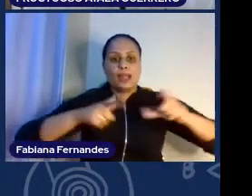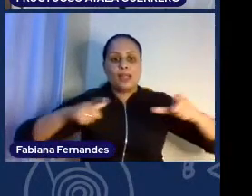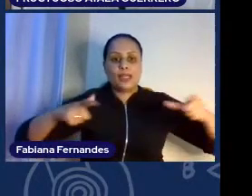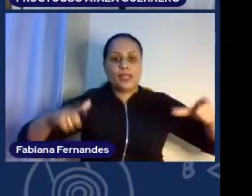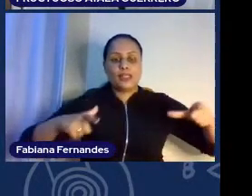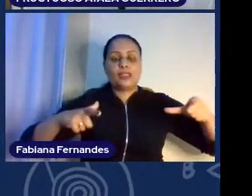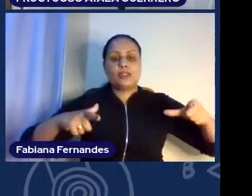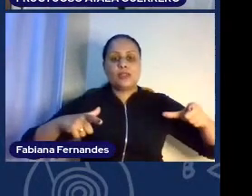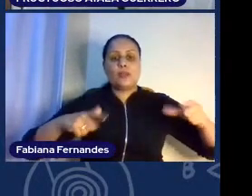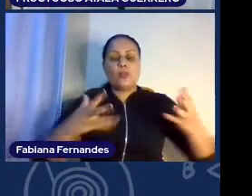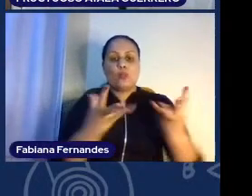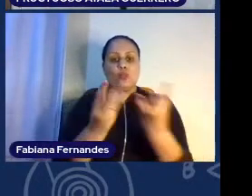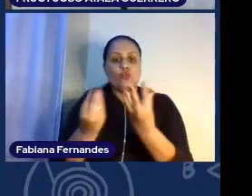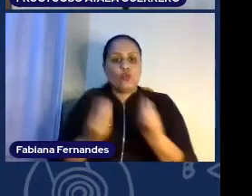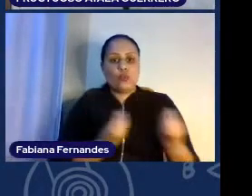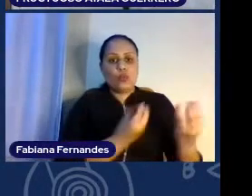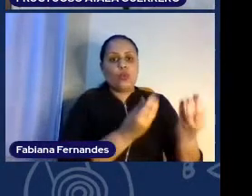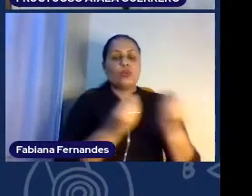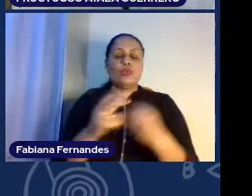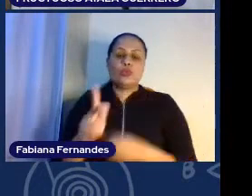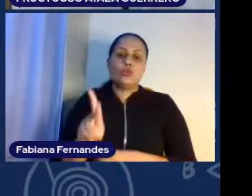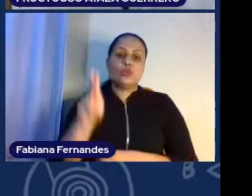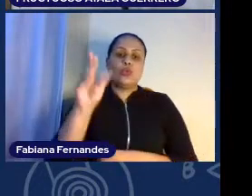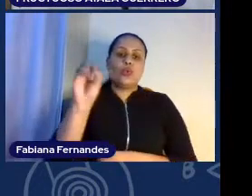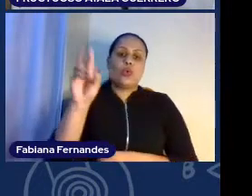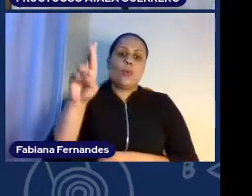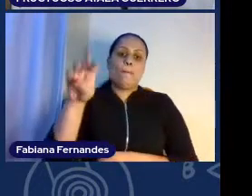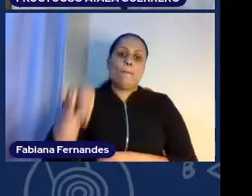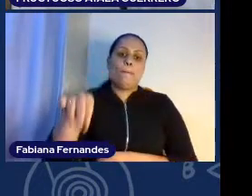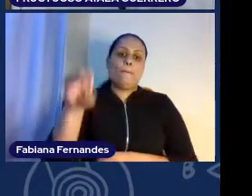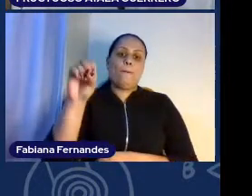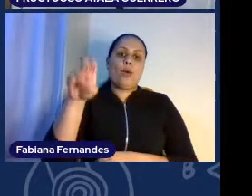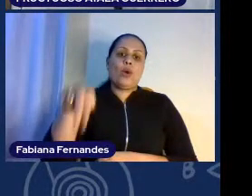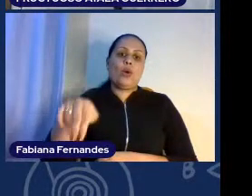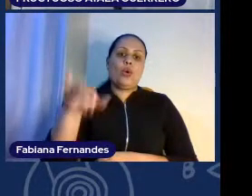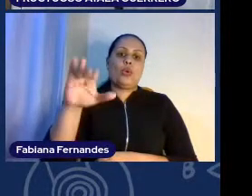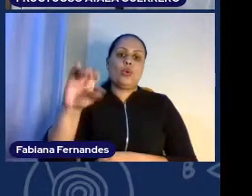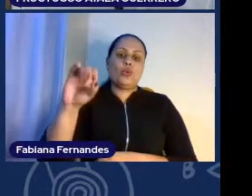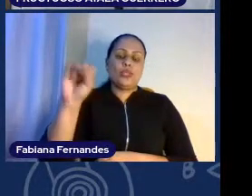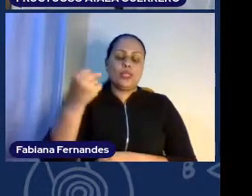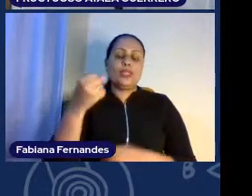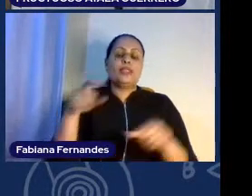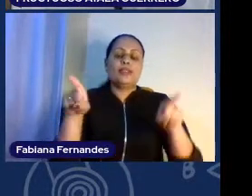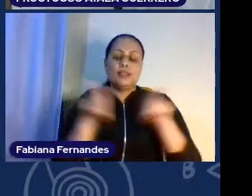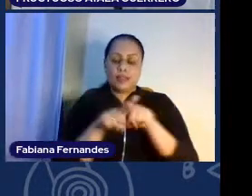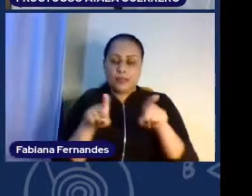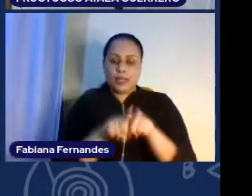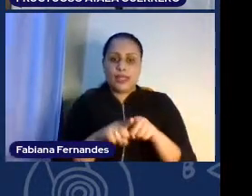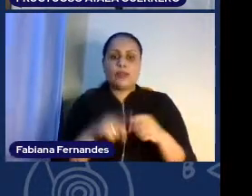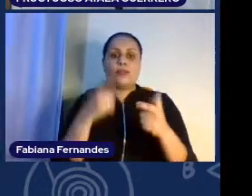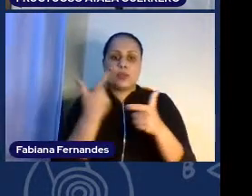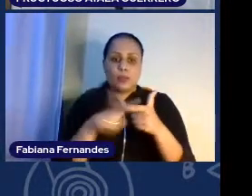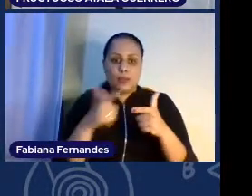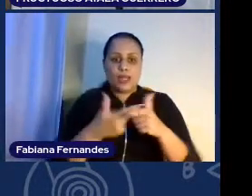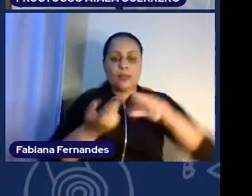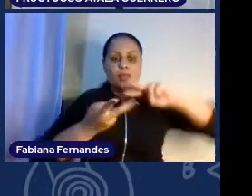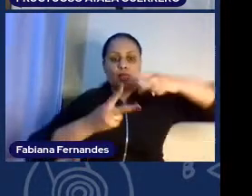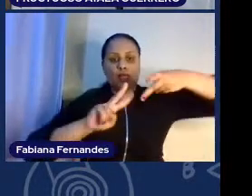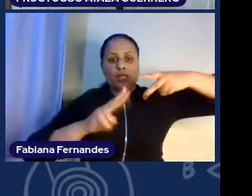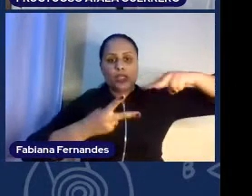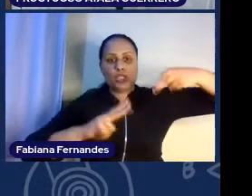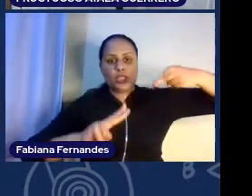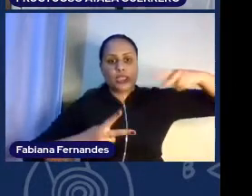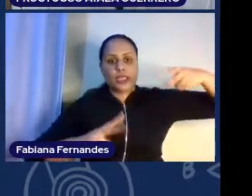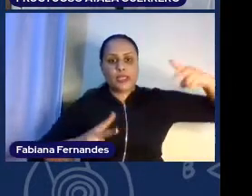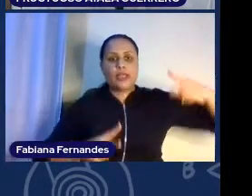de hormonas. Y también, pues, hay alteraciones genéticas que pueden alterar